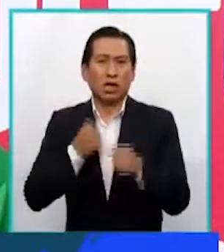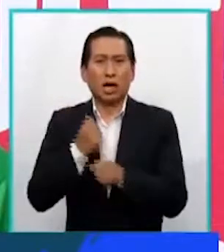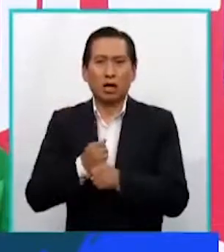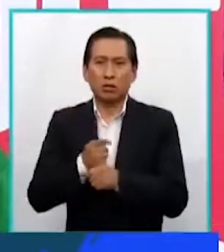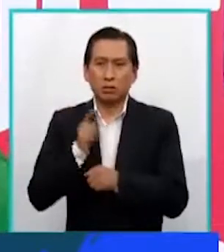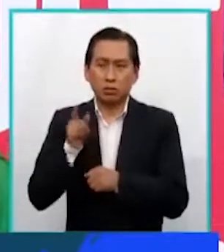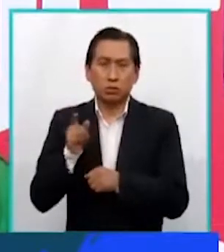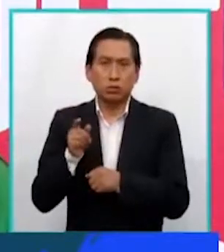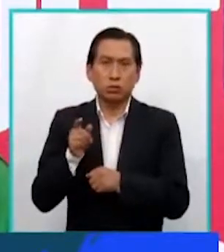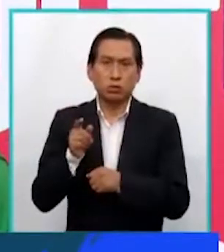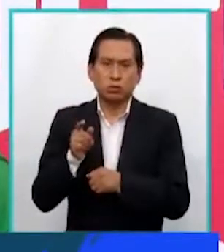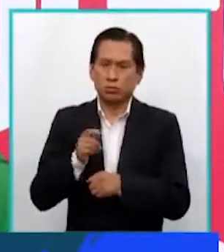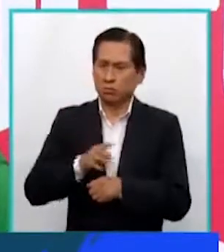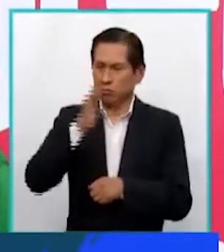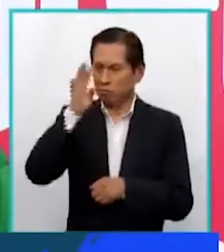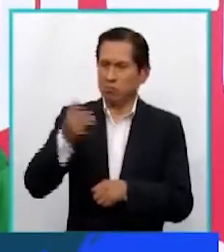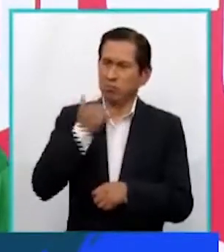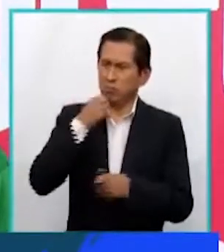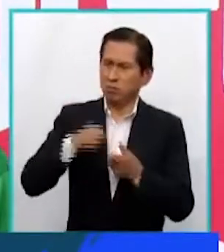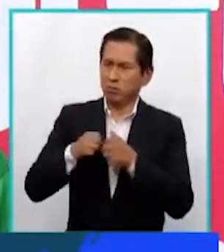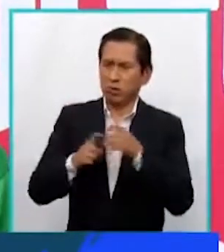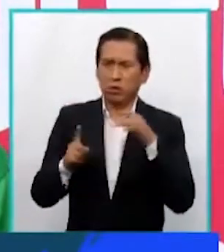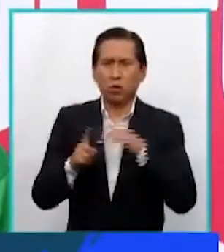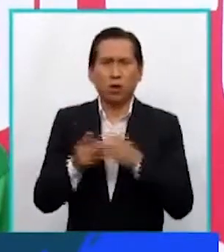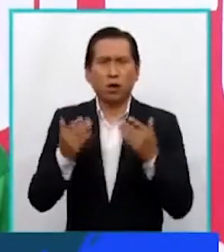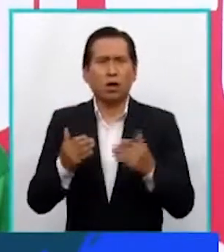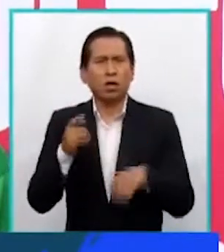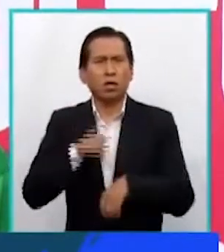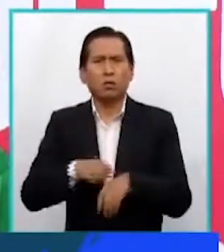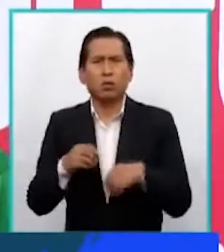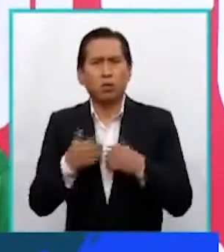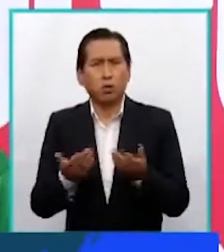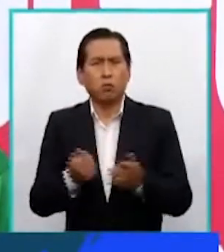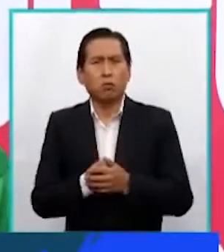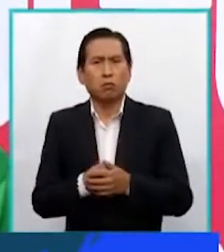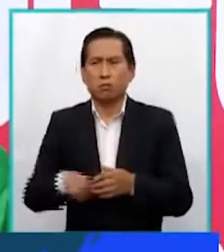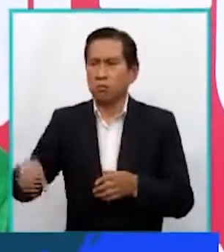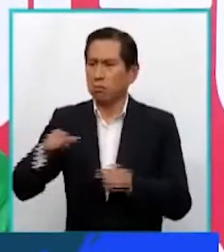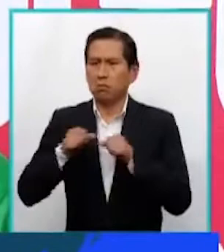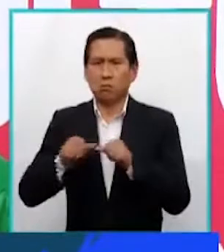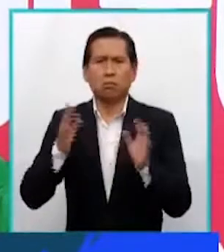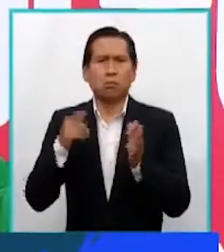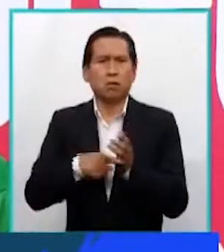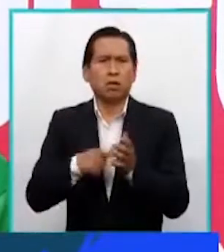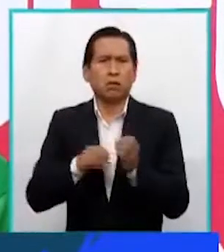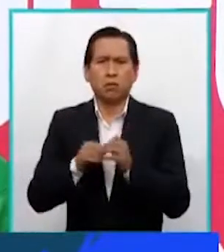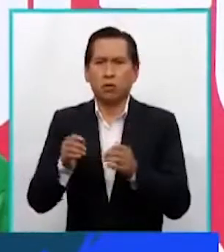algo absurdo, que no sabemos cómo se da en este tiempo, ¿no? Y sigue una especie de